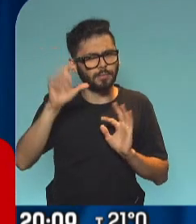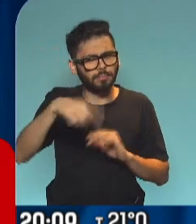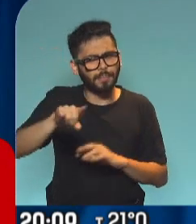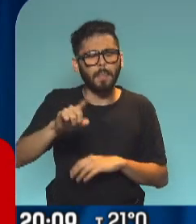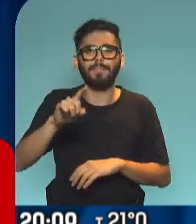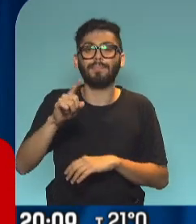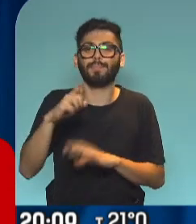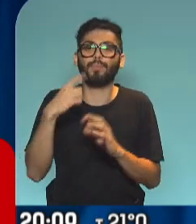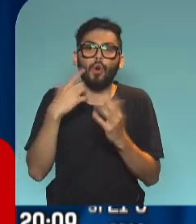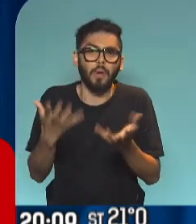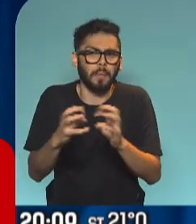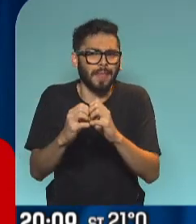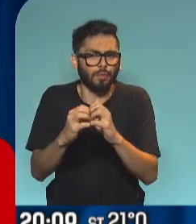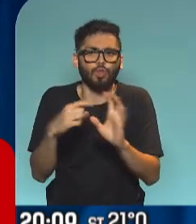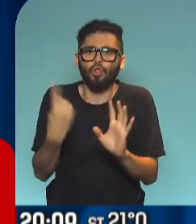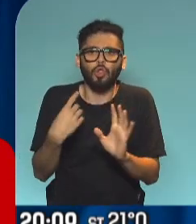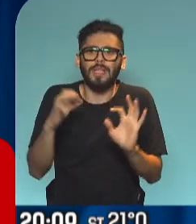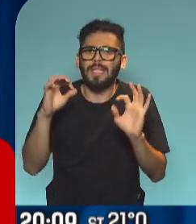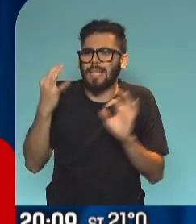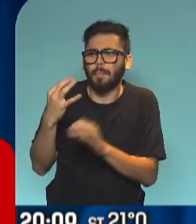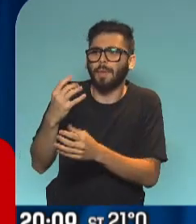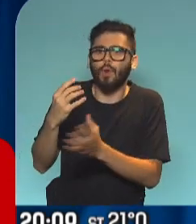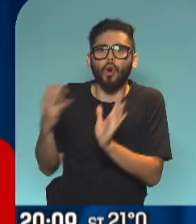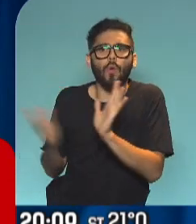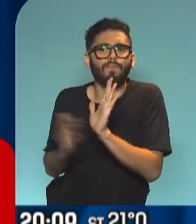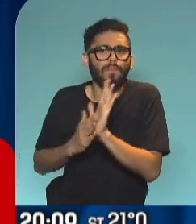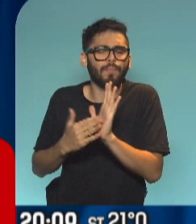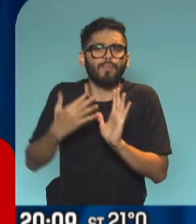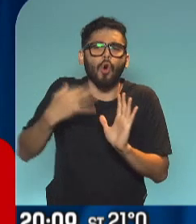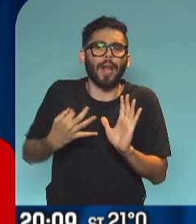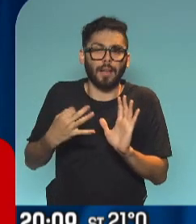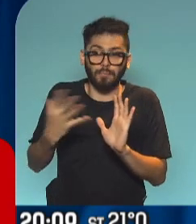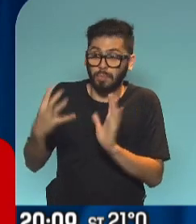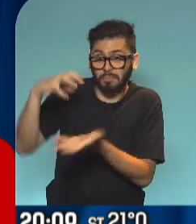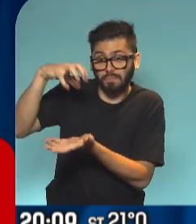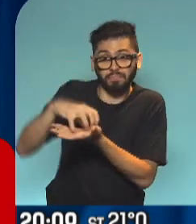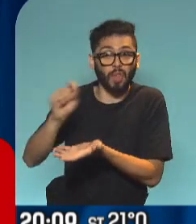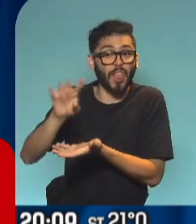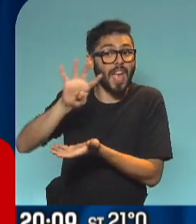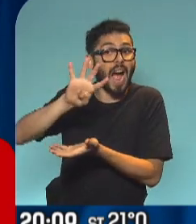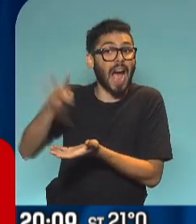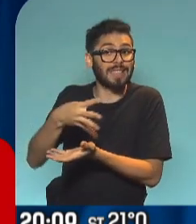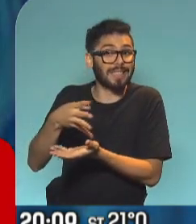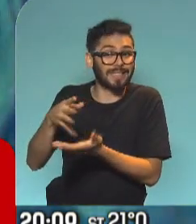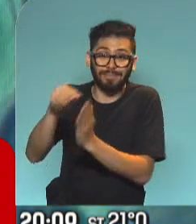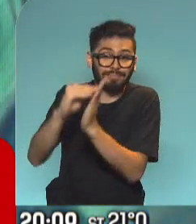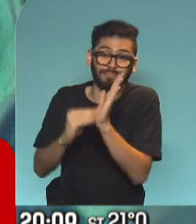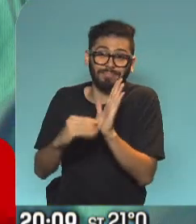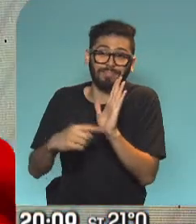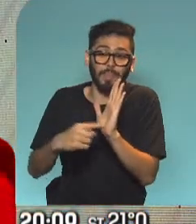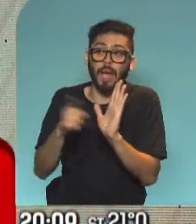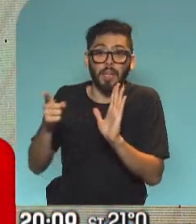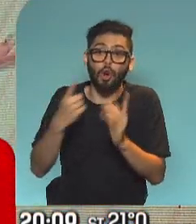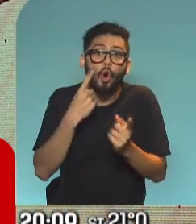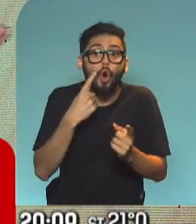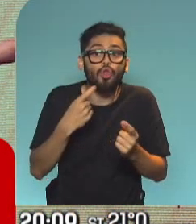Por supuesto que siempre traemos datos de primera fuente. De hecho, la fuente es ANSES. Concretamente es la base de datos de ANSES que ha visto la